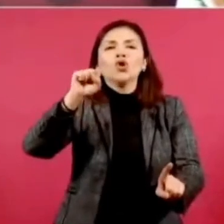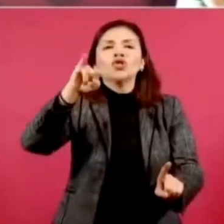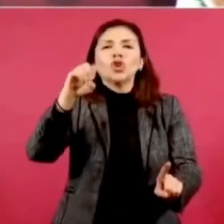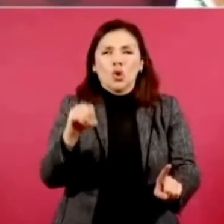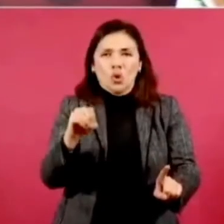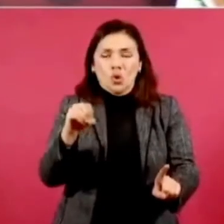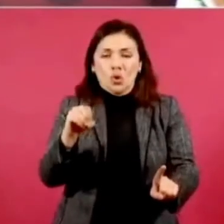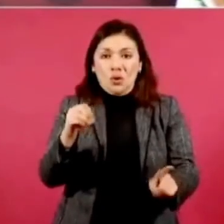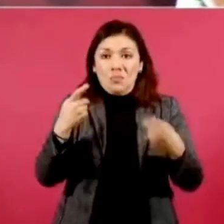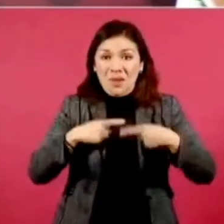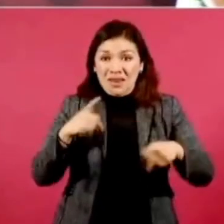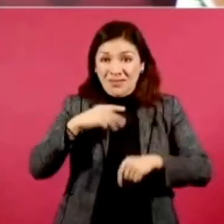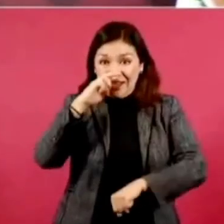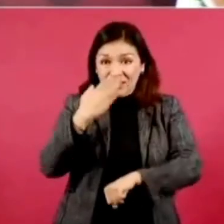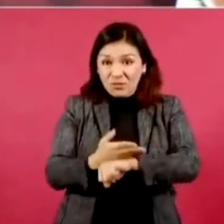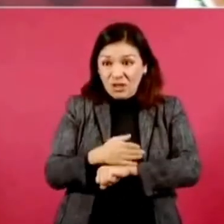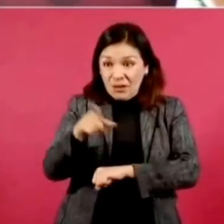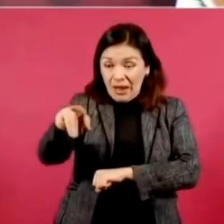y el juez